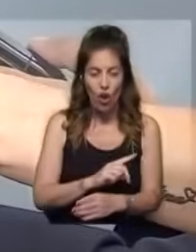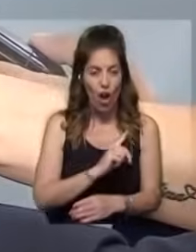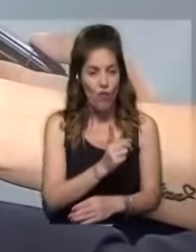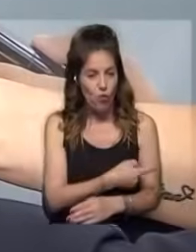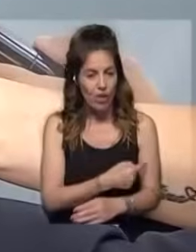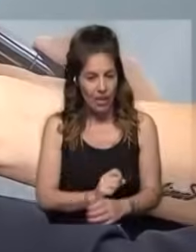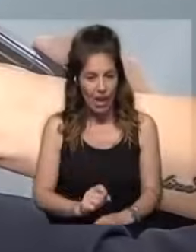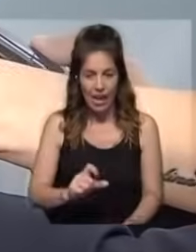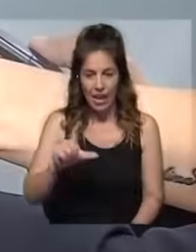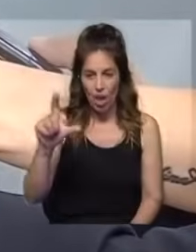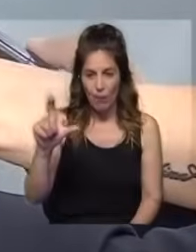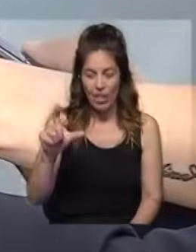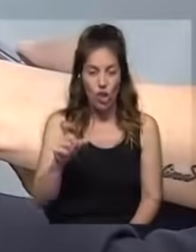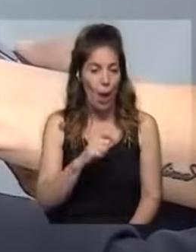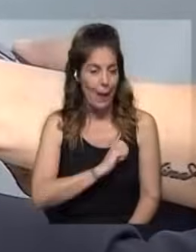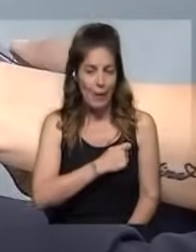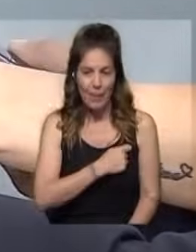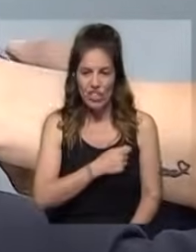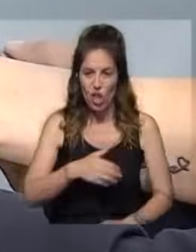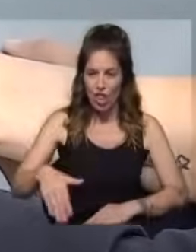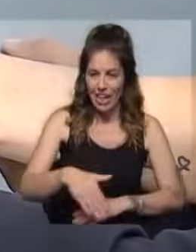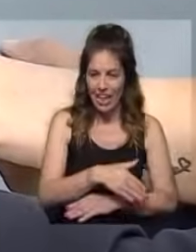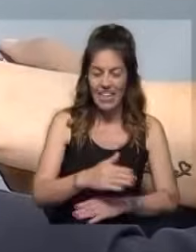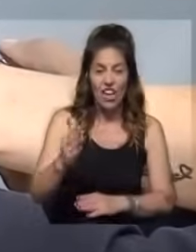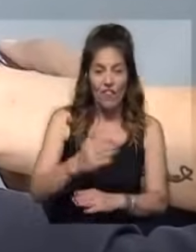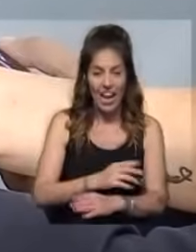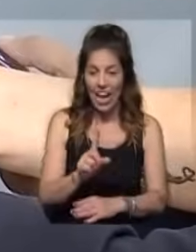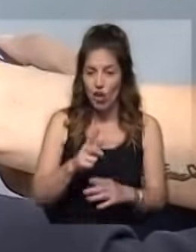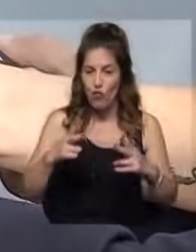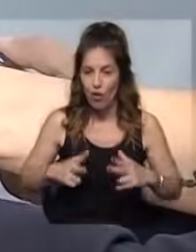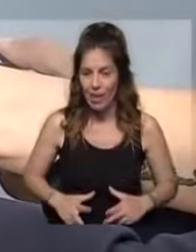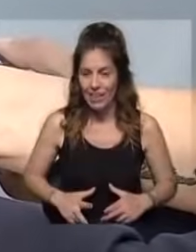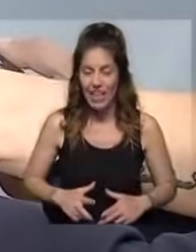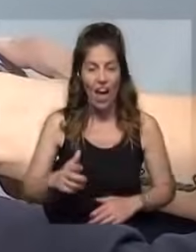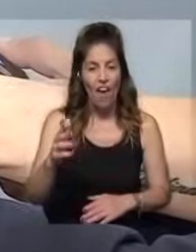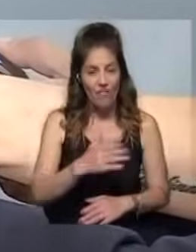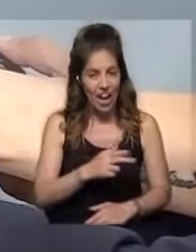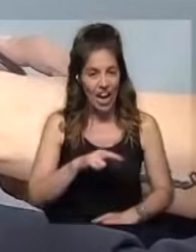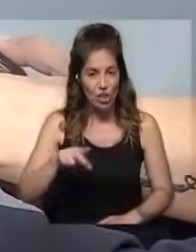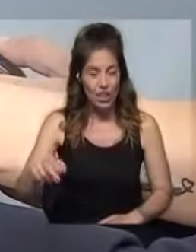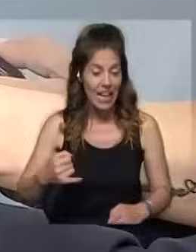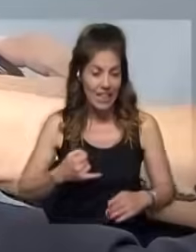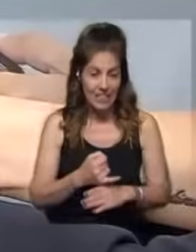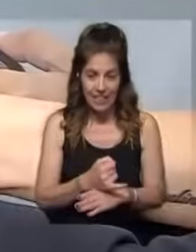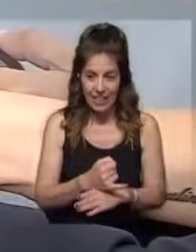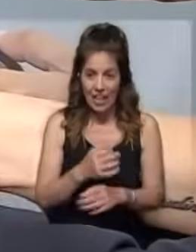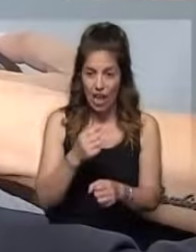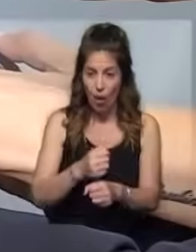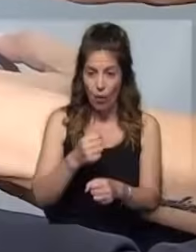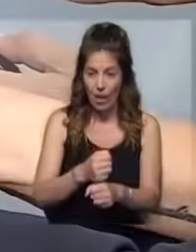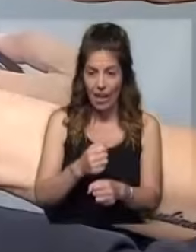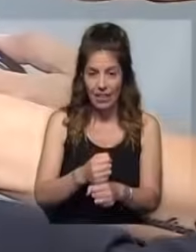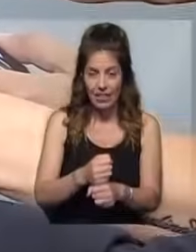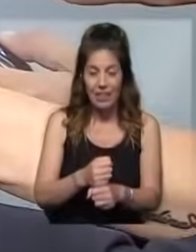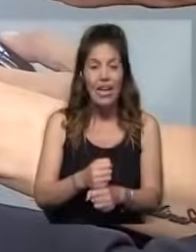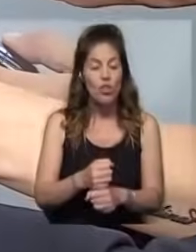de de la inspección en la calle una baja de la informalidad una baja sostenida de la siniestralidad laboral lo que es